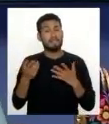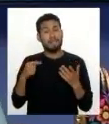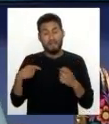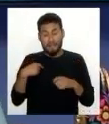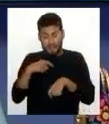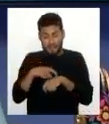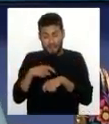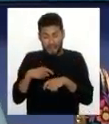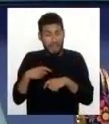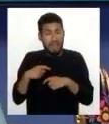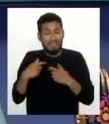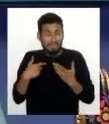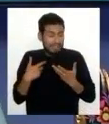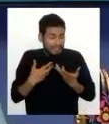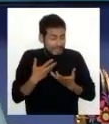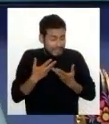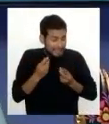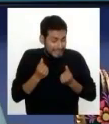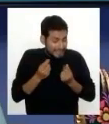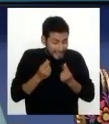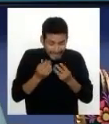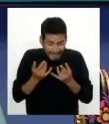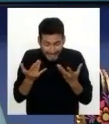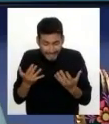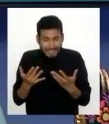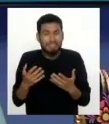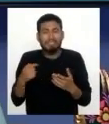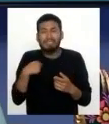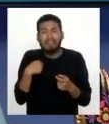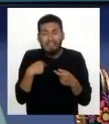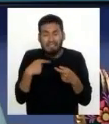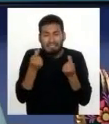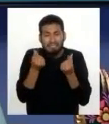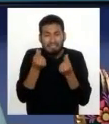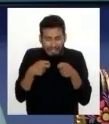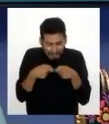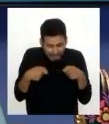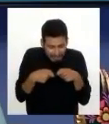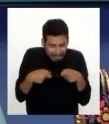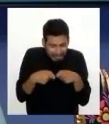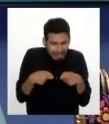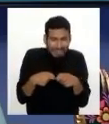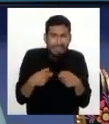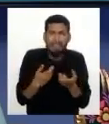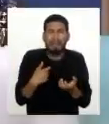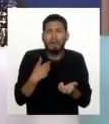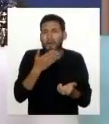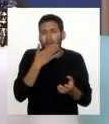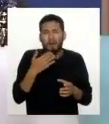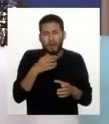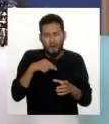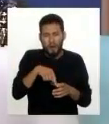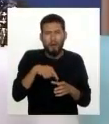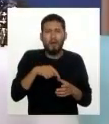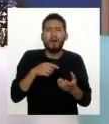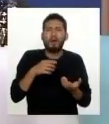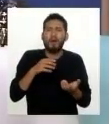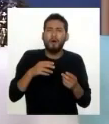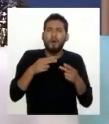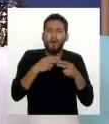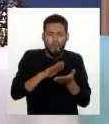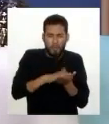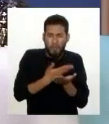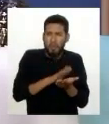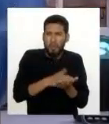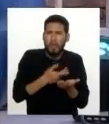ajustados económicamente, preferimos darles un plato de fideo con margarina que un huevo sancochado. O sea, también es un poco de información, ¿no? En un